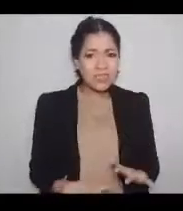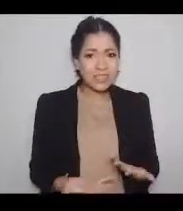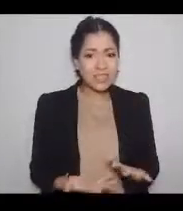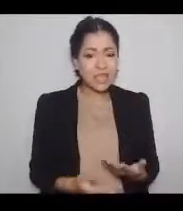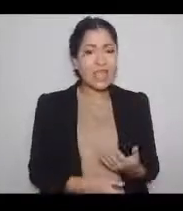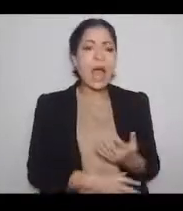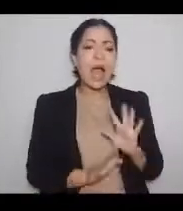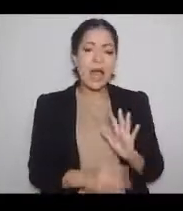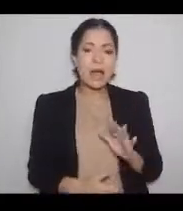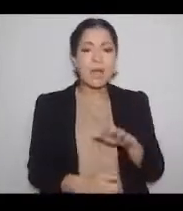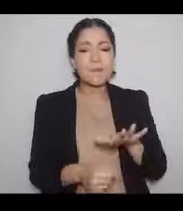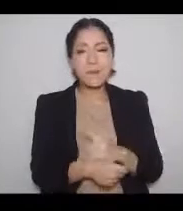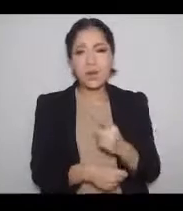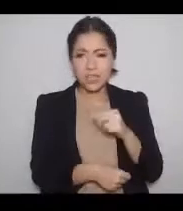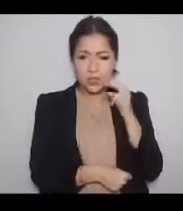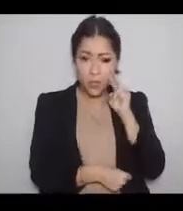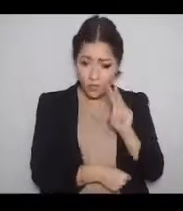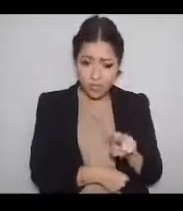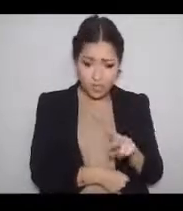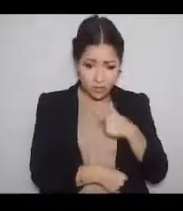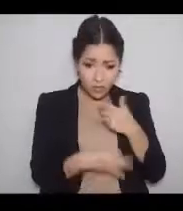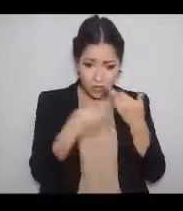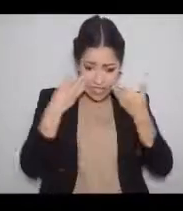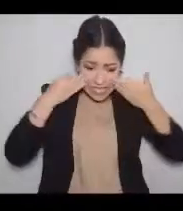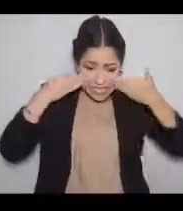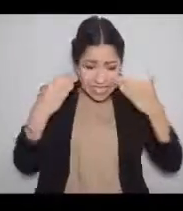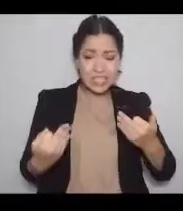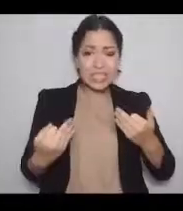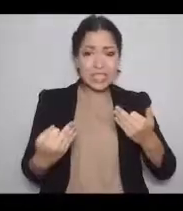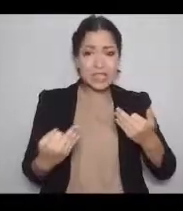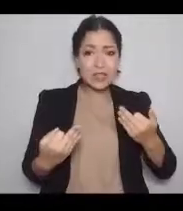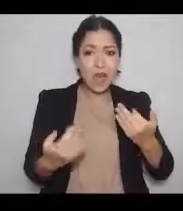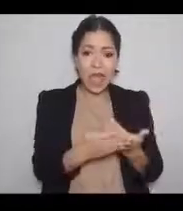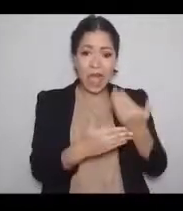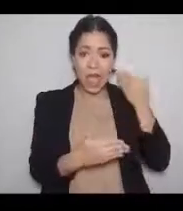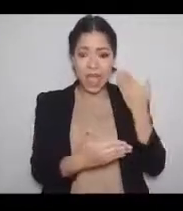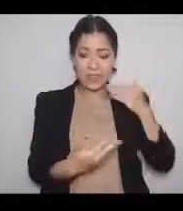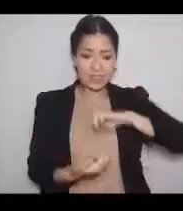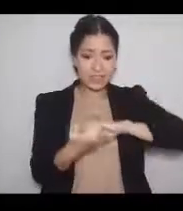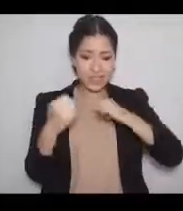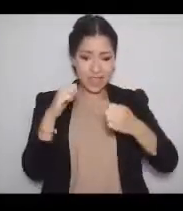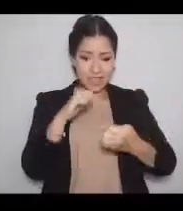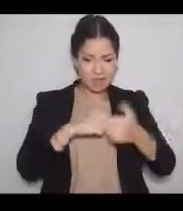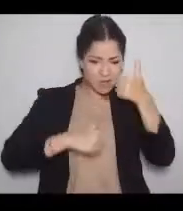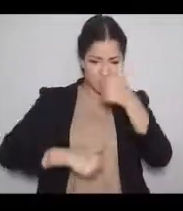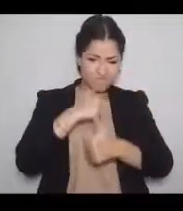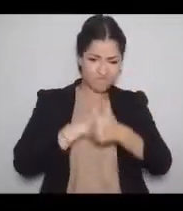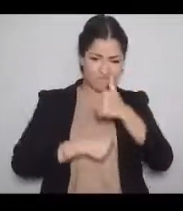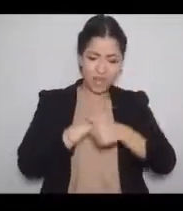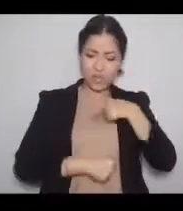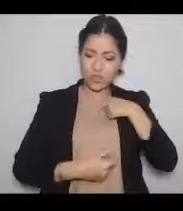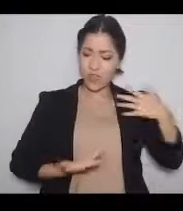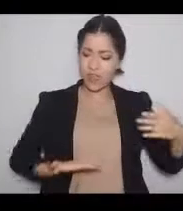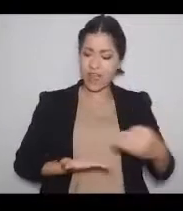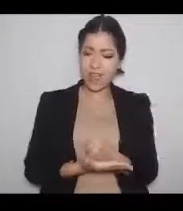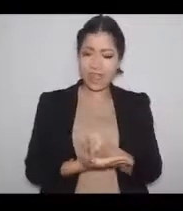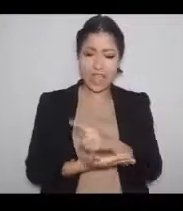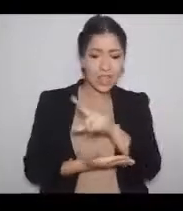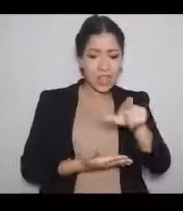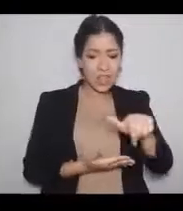les desprendieron de entusiasmo. ¡Yo lo vi! ¡Eran mis rivales! ¡No hay nada mejor que el elogio de un